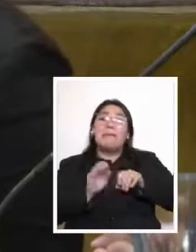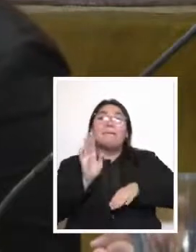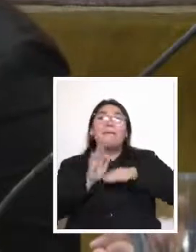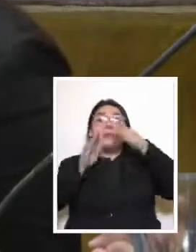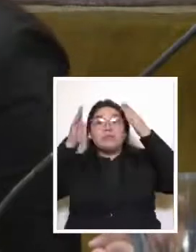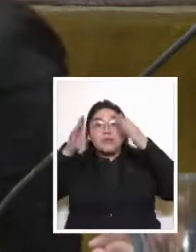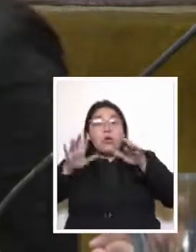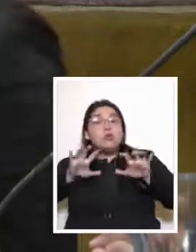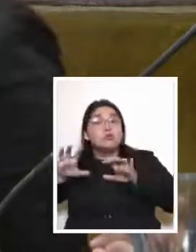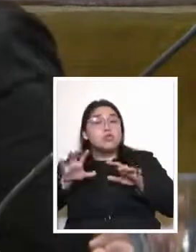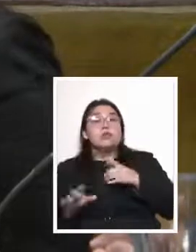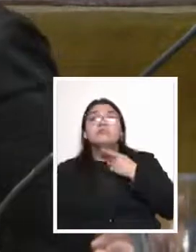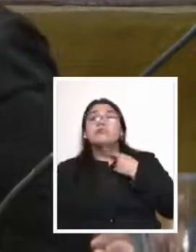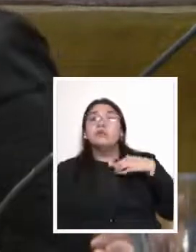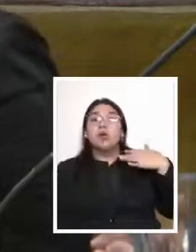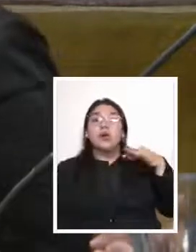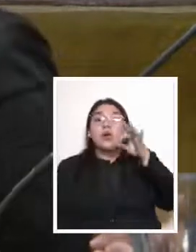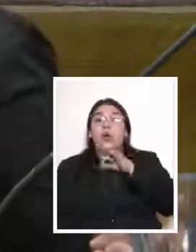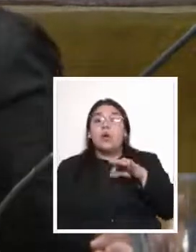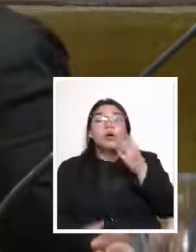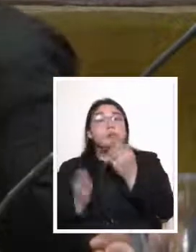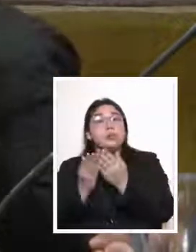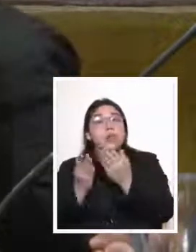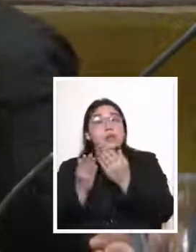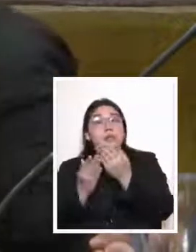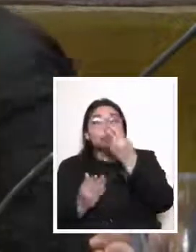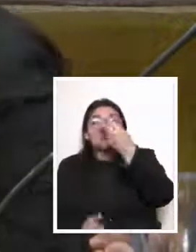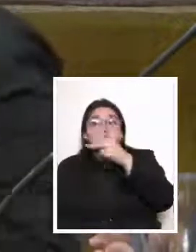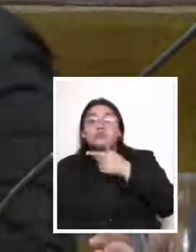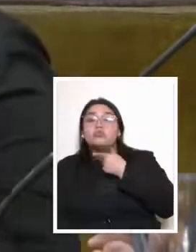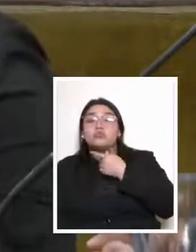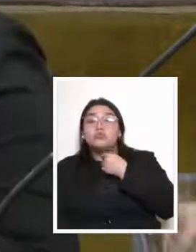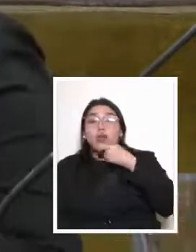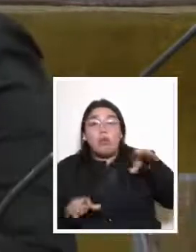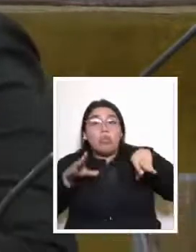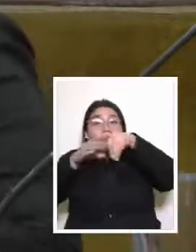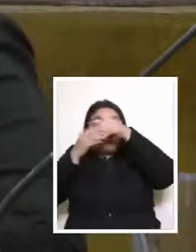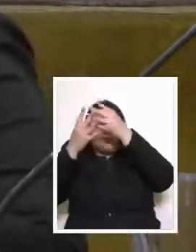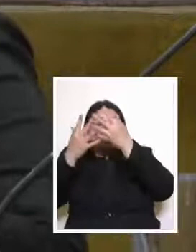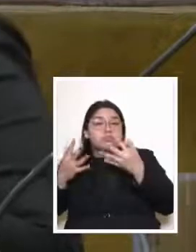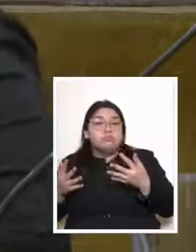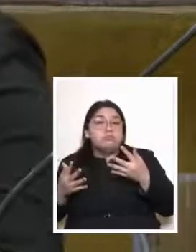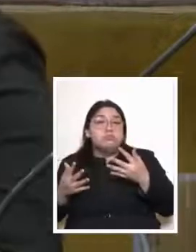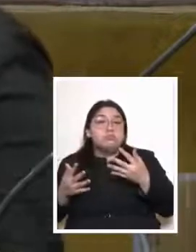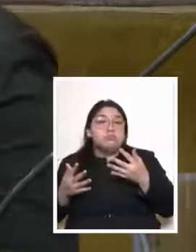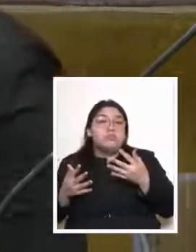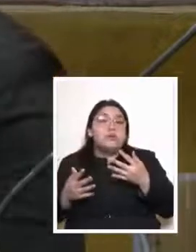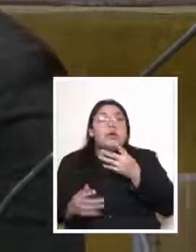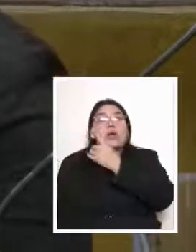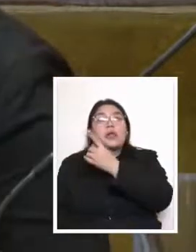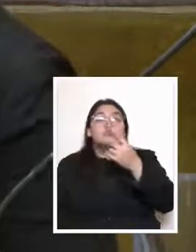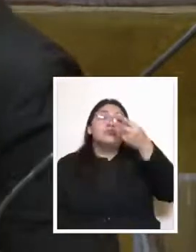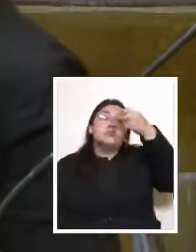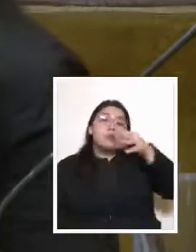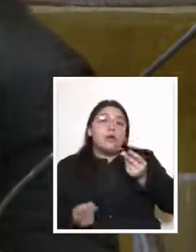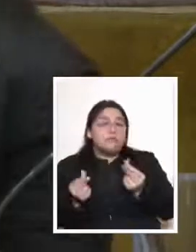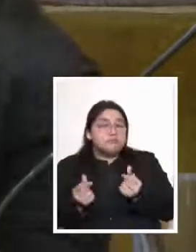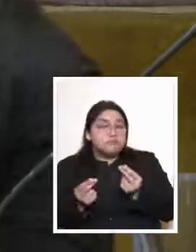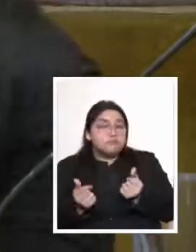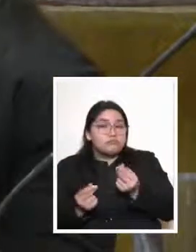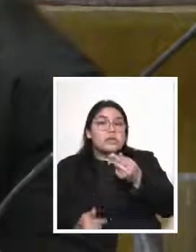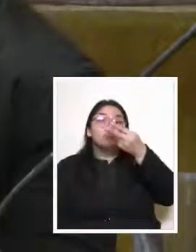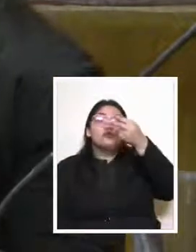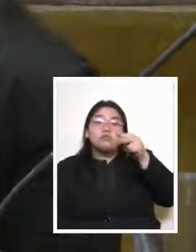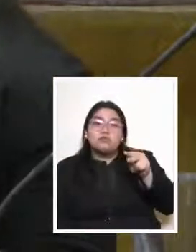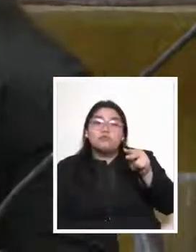a los estudiantes, que se creen más electivos para que cada uno pueda potenciar sus dones, sus talentos, que